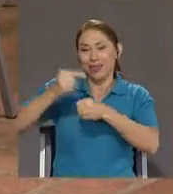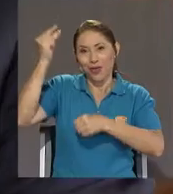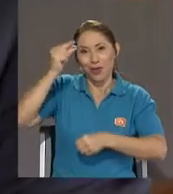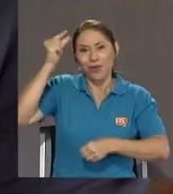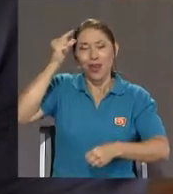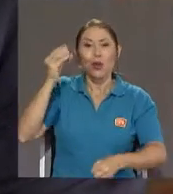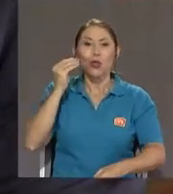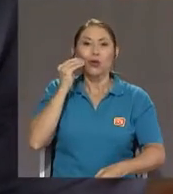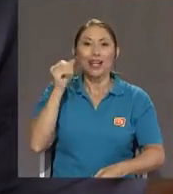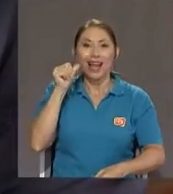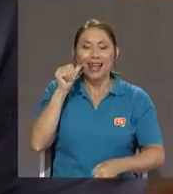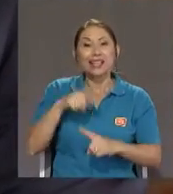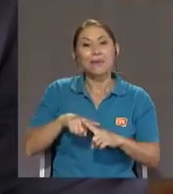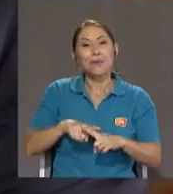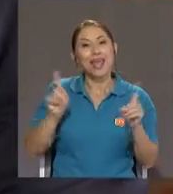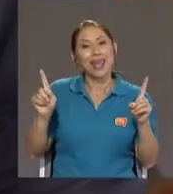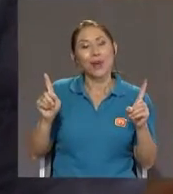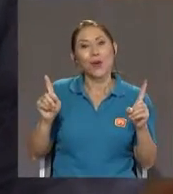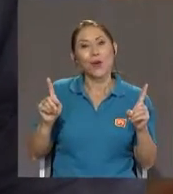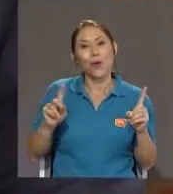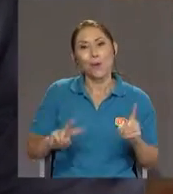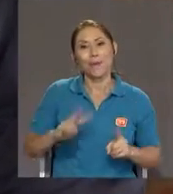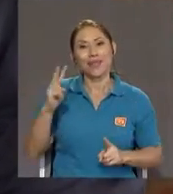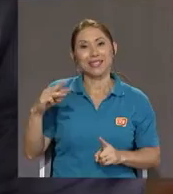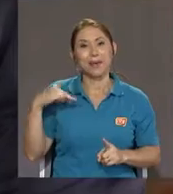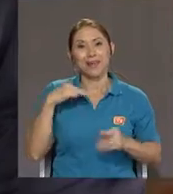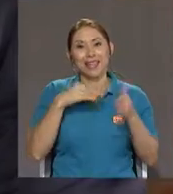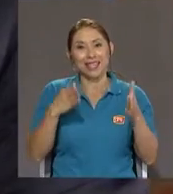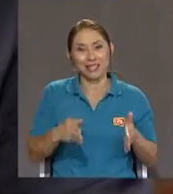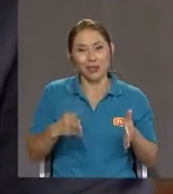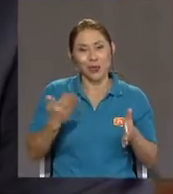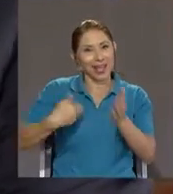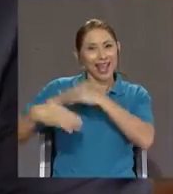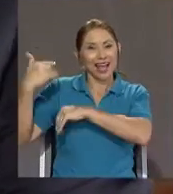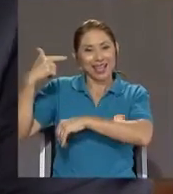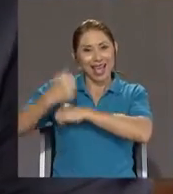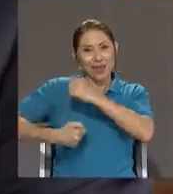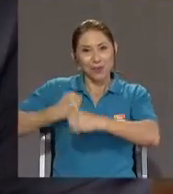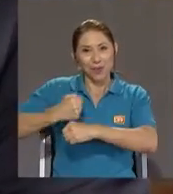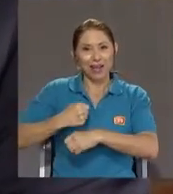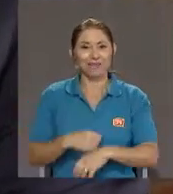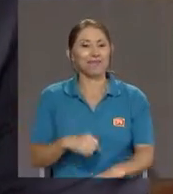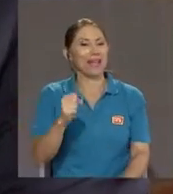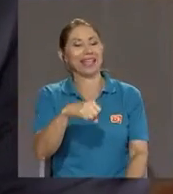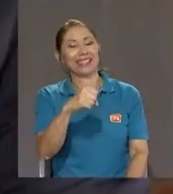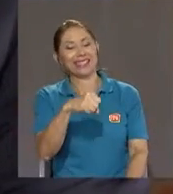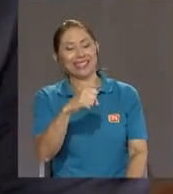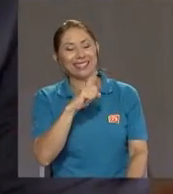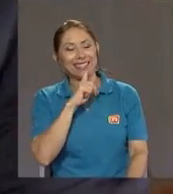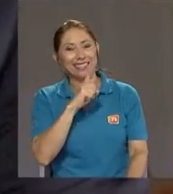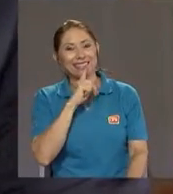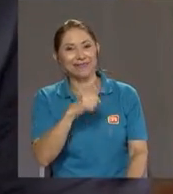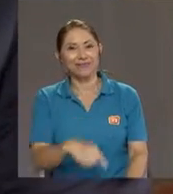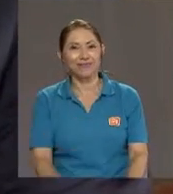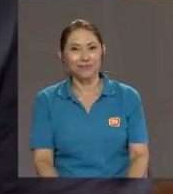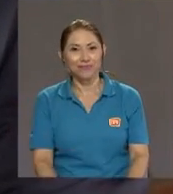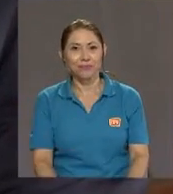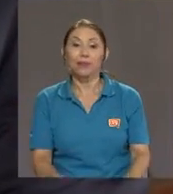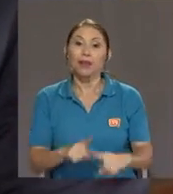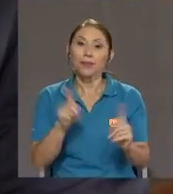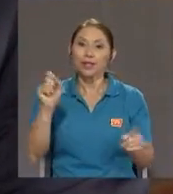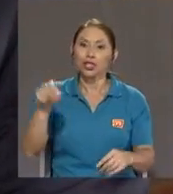Oscar, pero era viceministro okay. En esa época. Ah, sí, claro. Pero